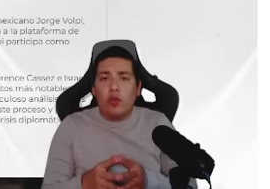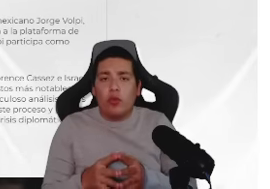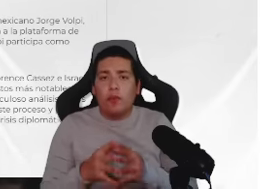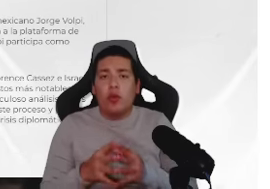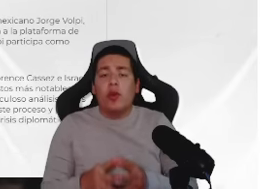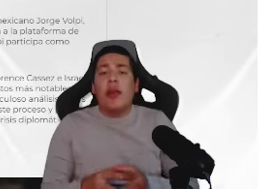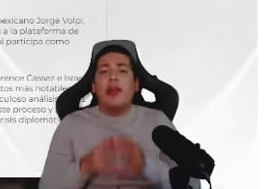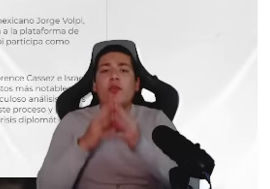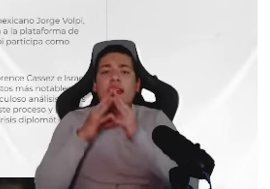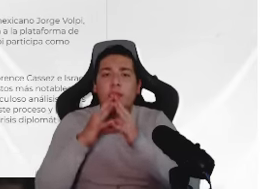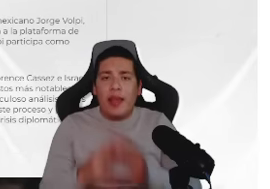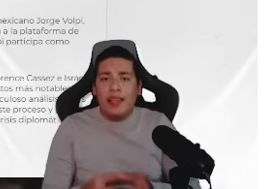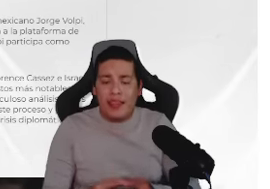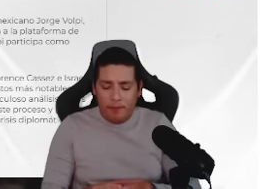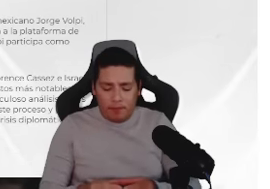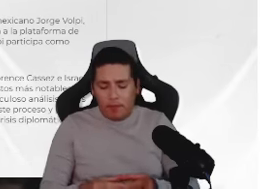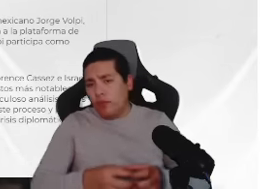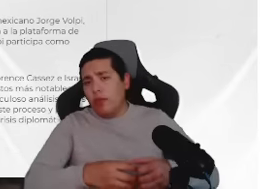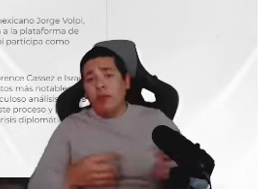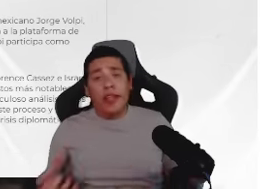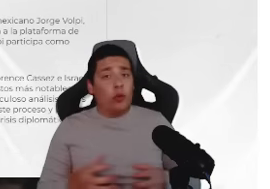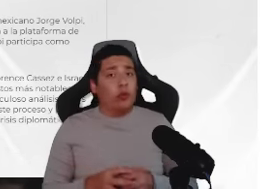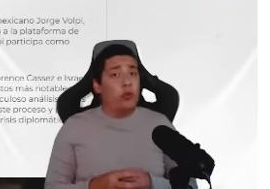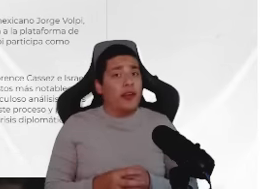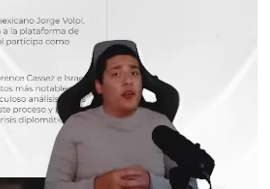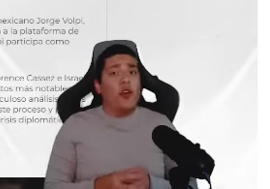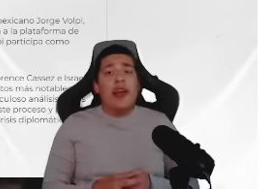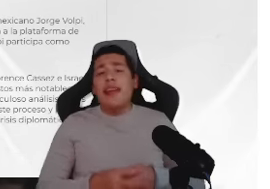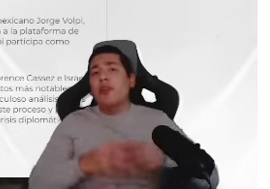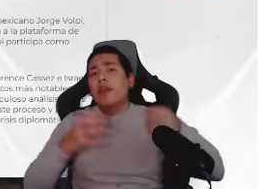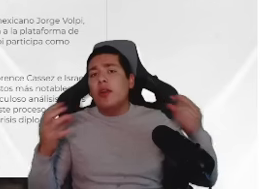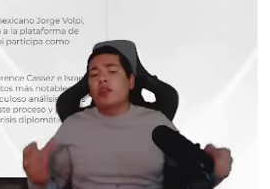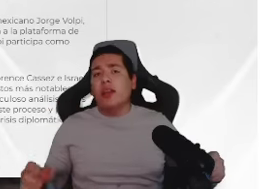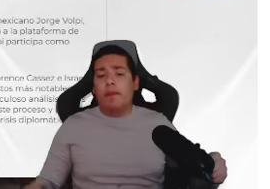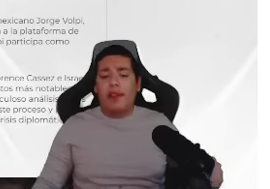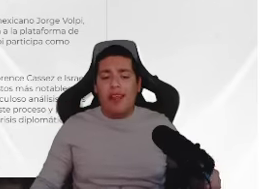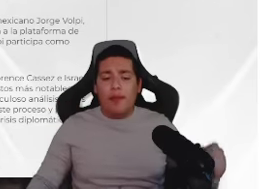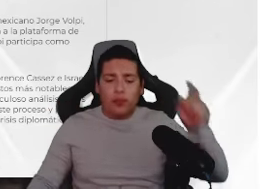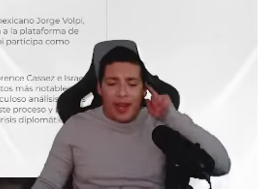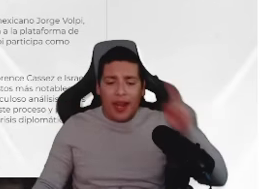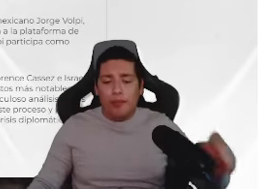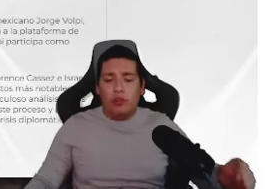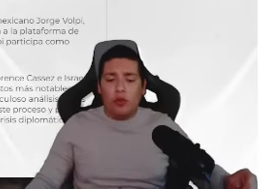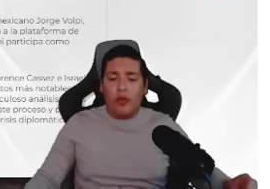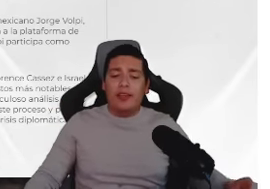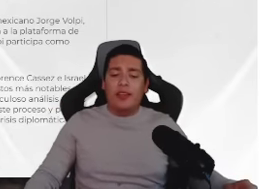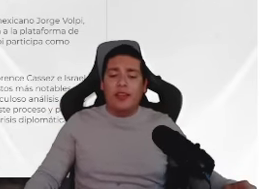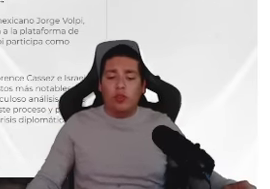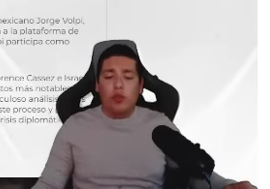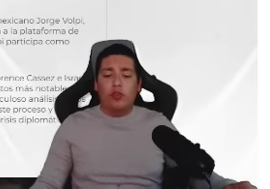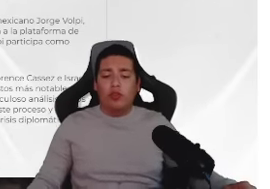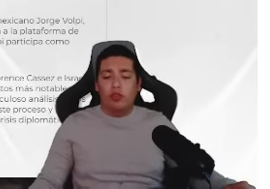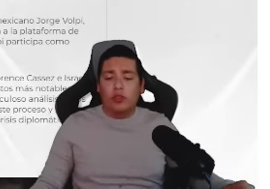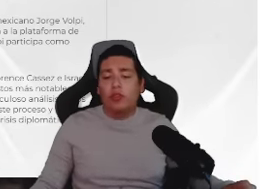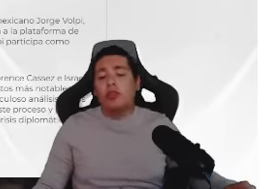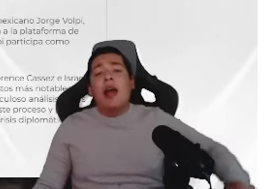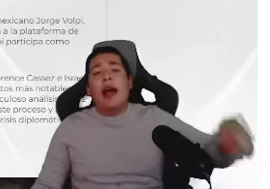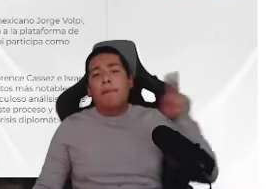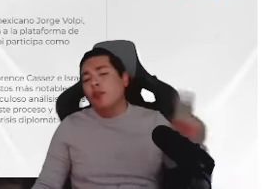corrupto en una especie de contubernio en donde los que perdíamos éramos todas y todos